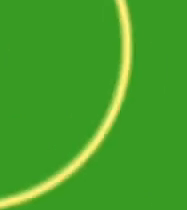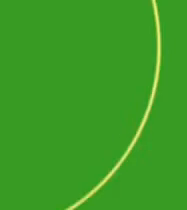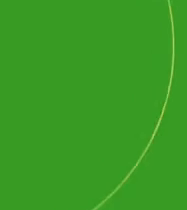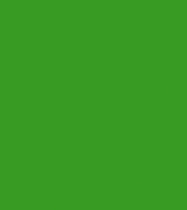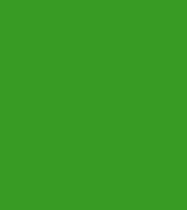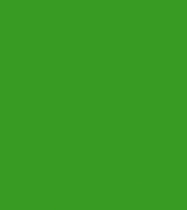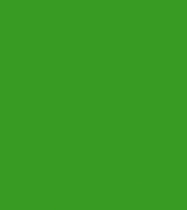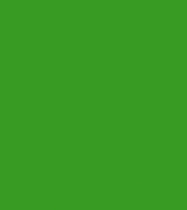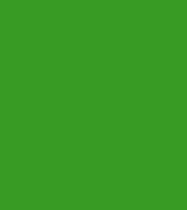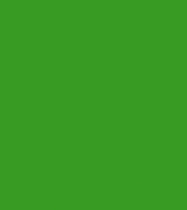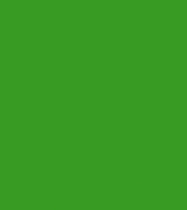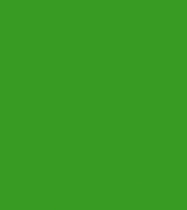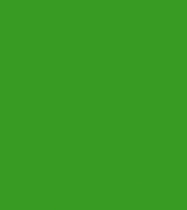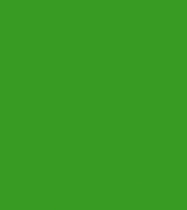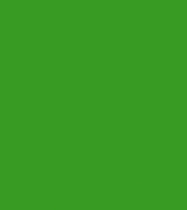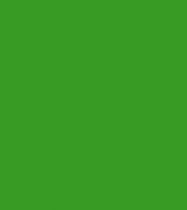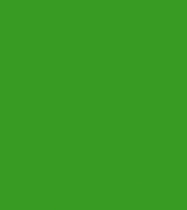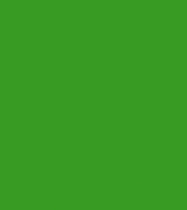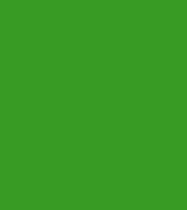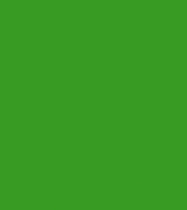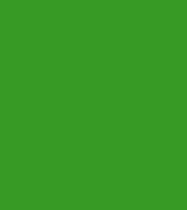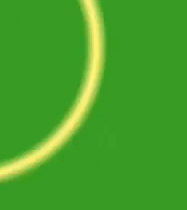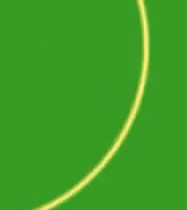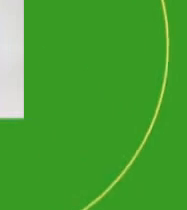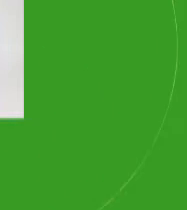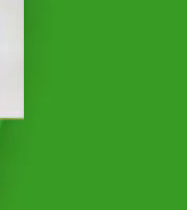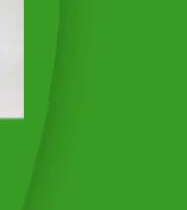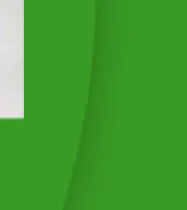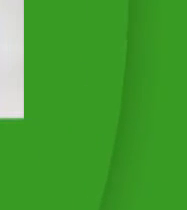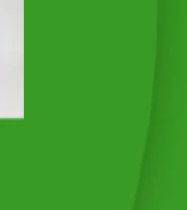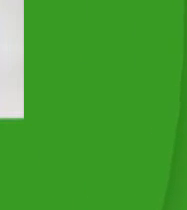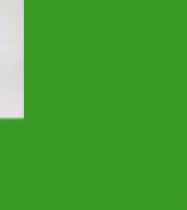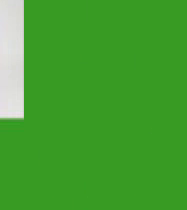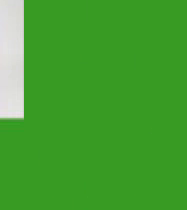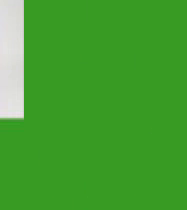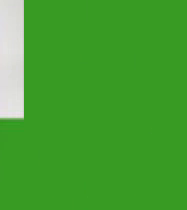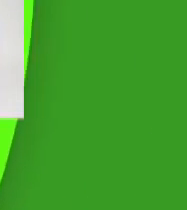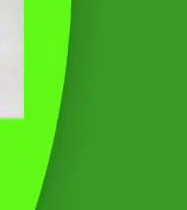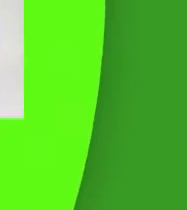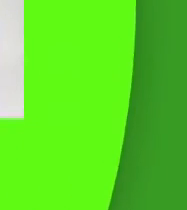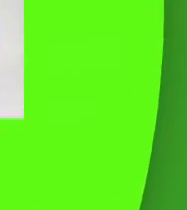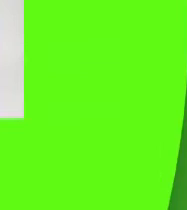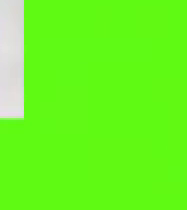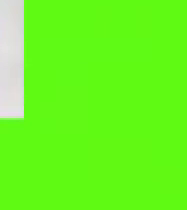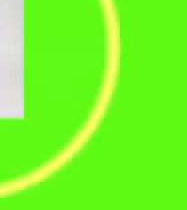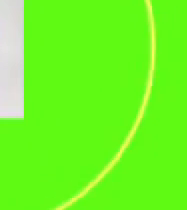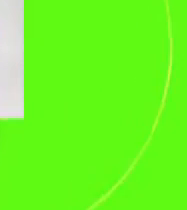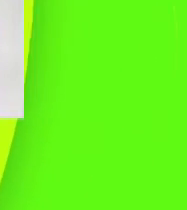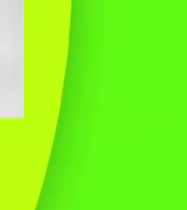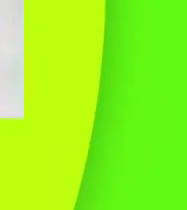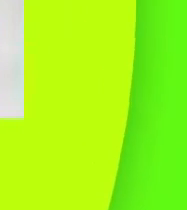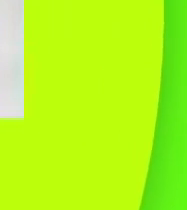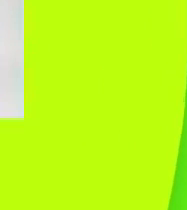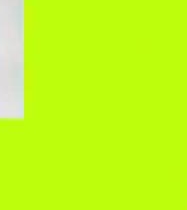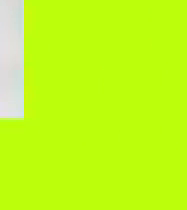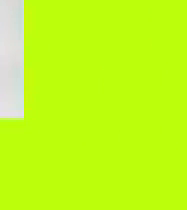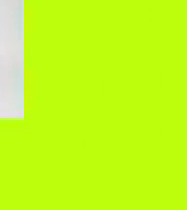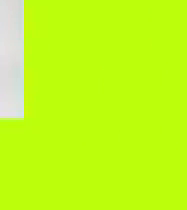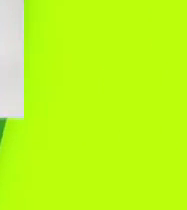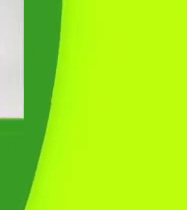la angustia y separación ruidos fuertes oscuridad y cambios en su entorno como papá noel